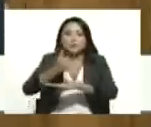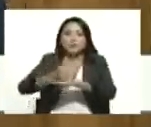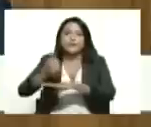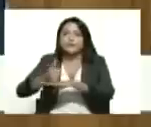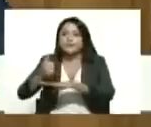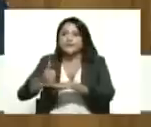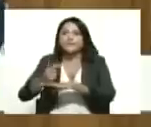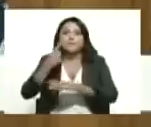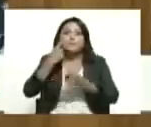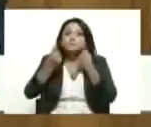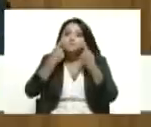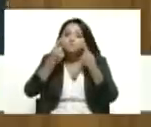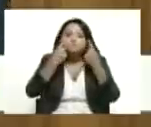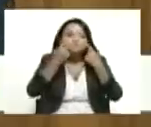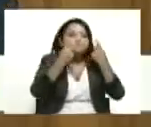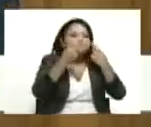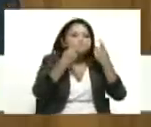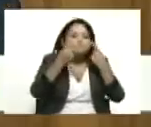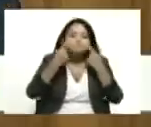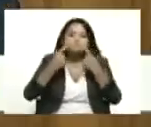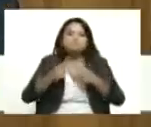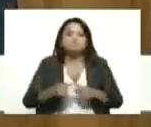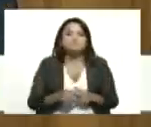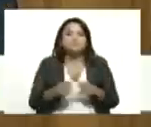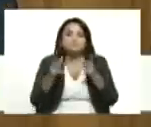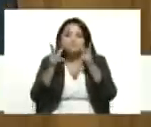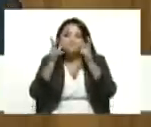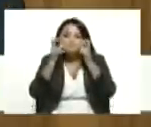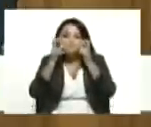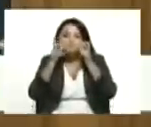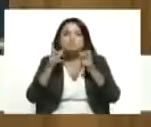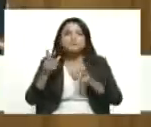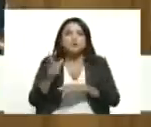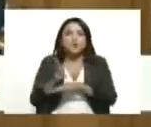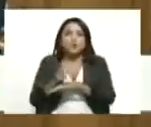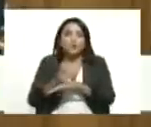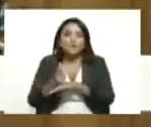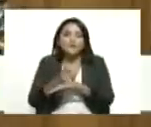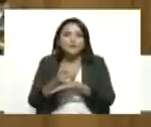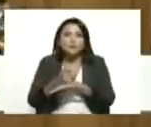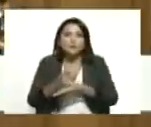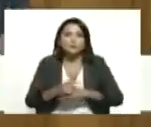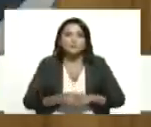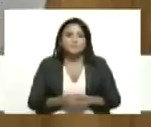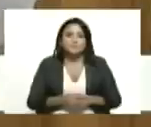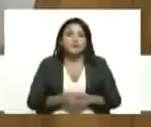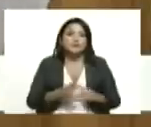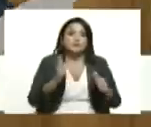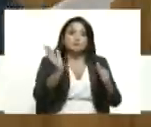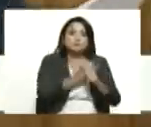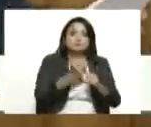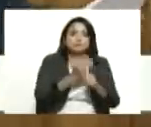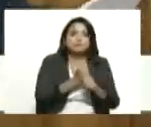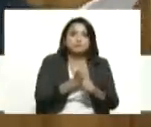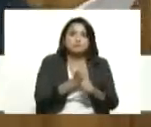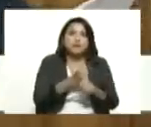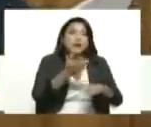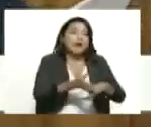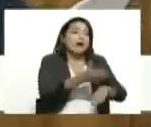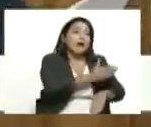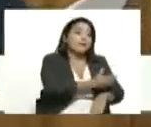de todos los bienes que el Estado está incautando en esta operación, pero que había incautado en operaciones anteriores y que se han desaparecido,